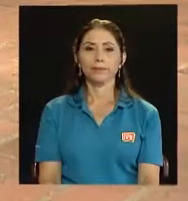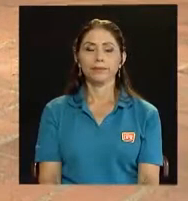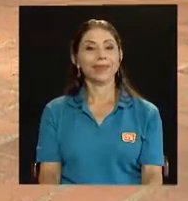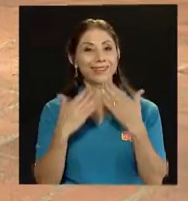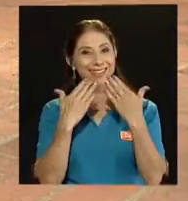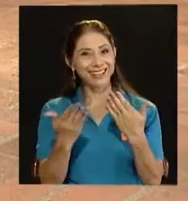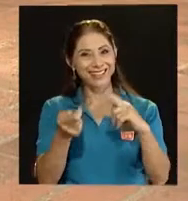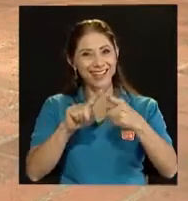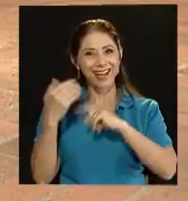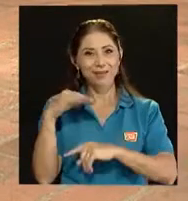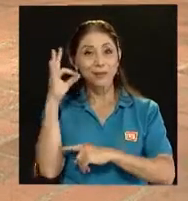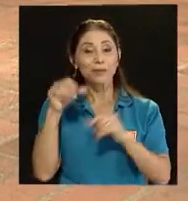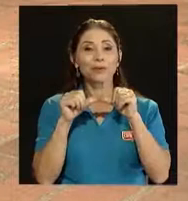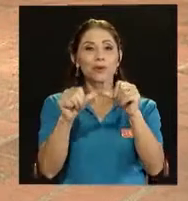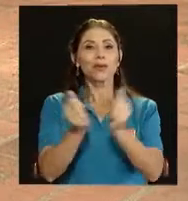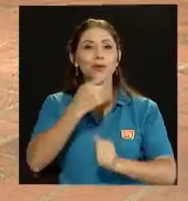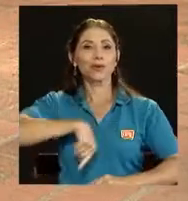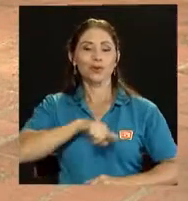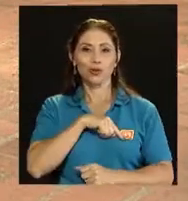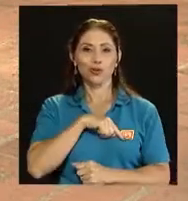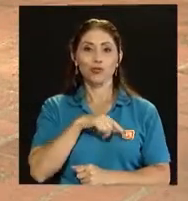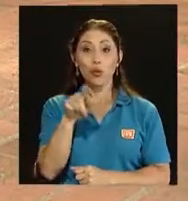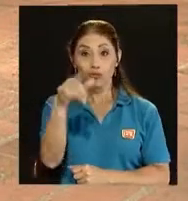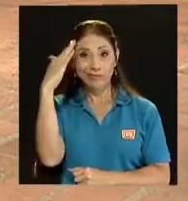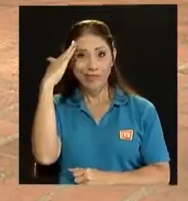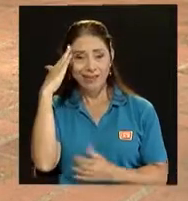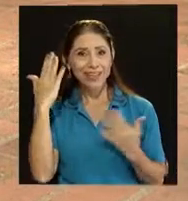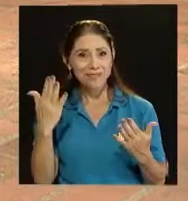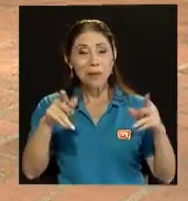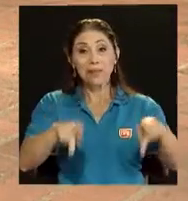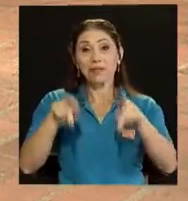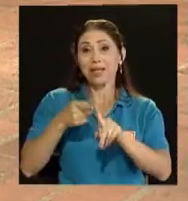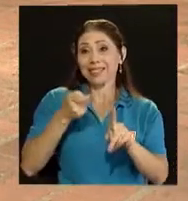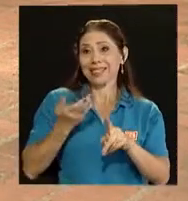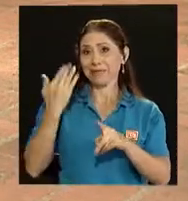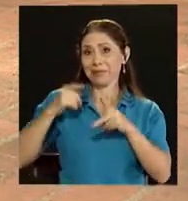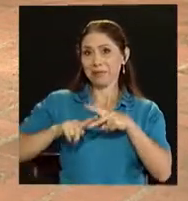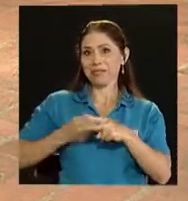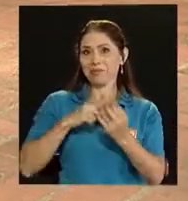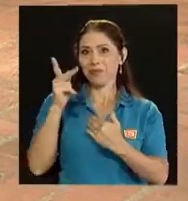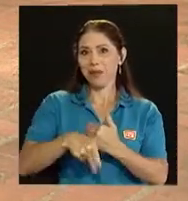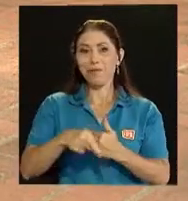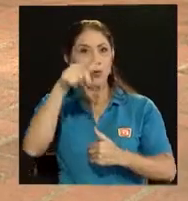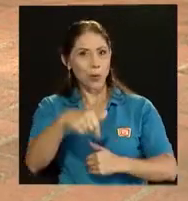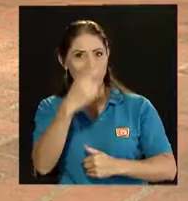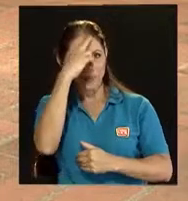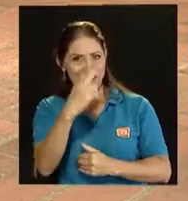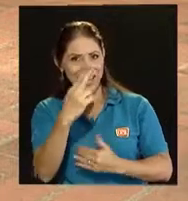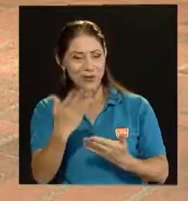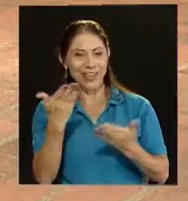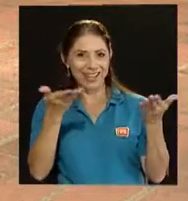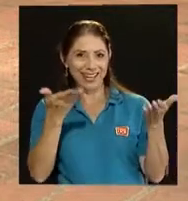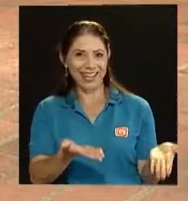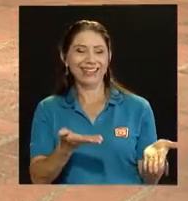Gracias, amigas y amigos, por continuar con nosotros. Como saben los que están desde el principio, tenemos el privilegio de